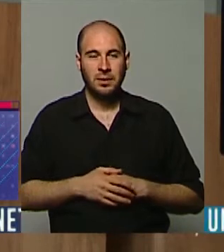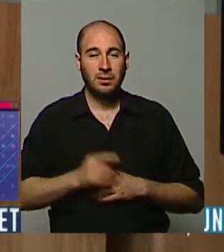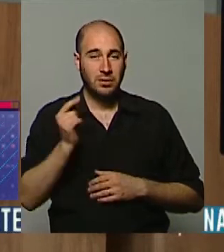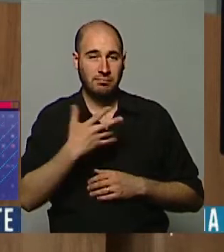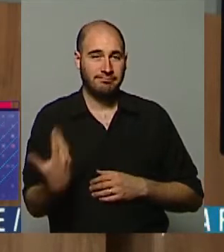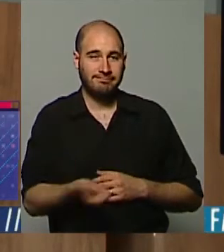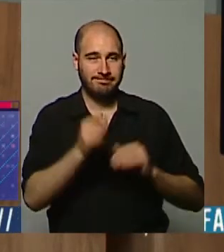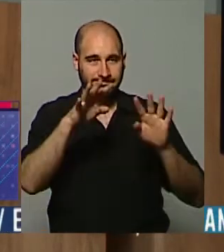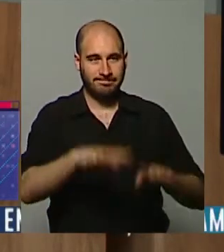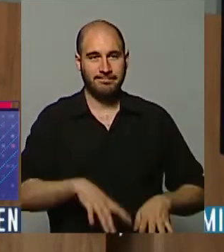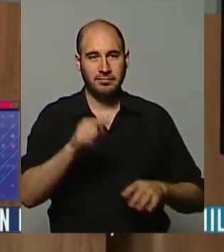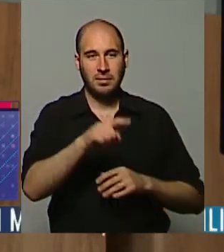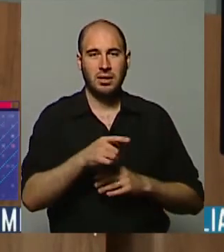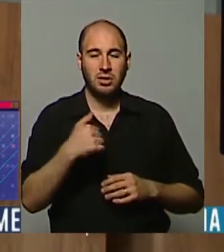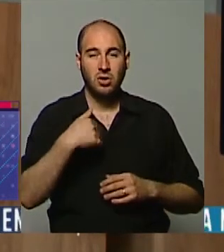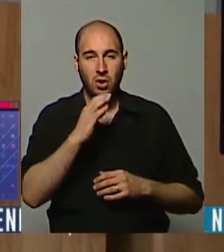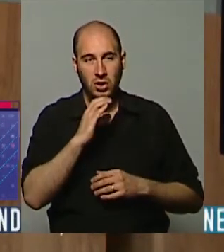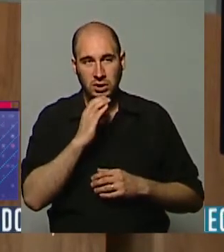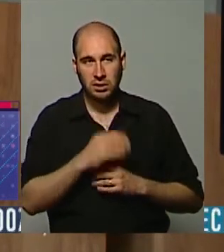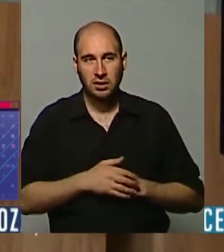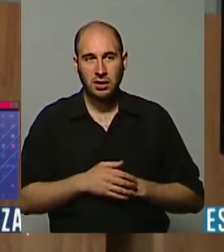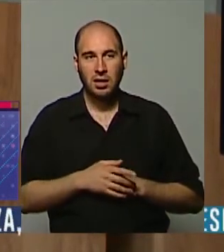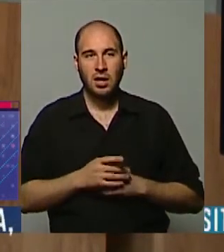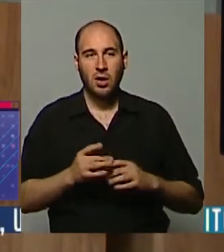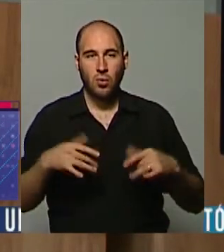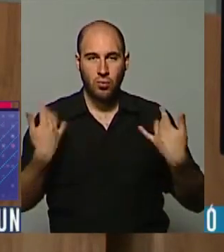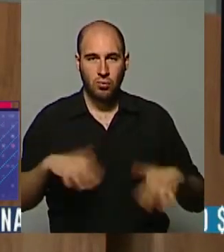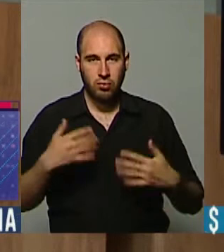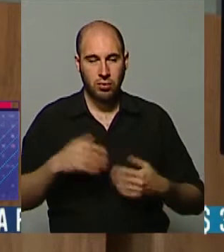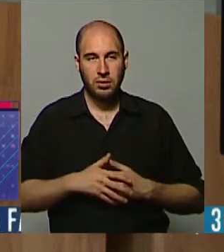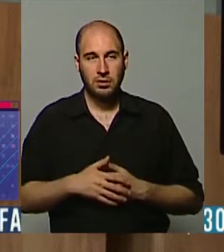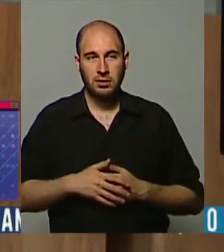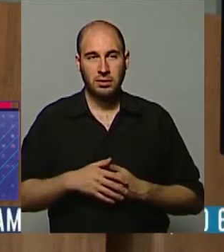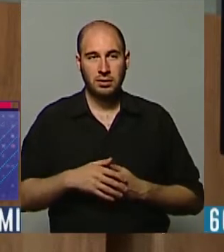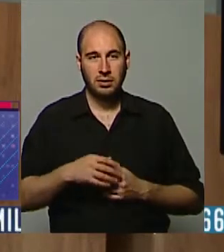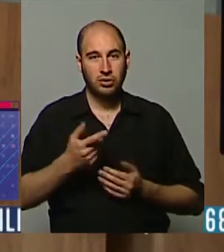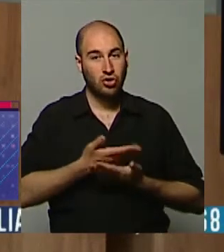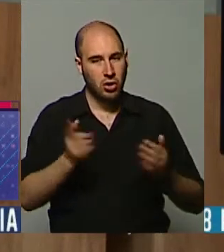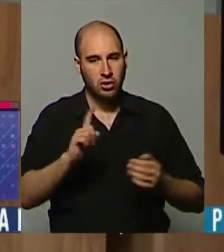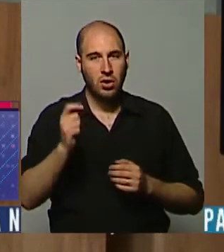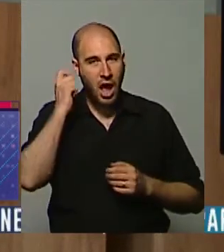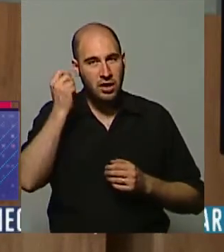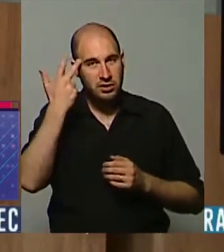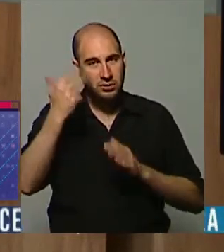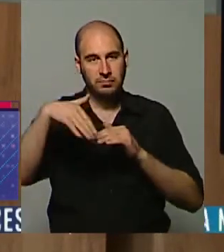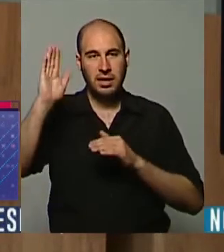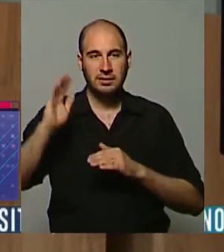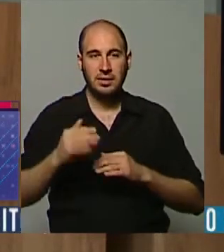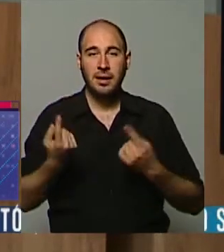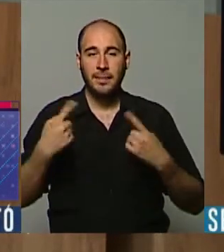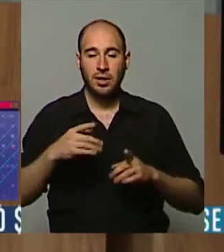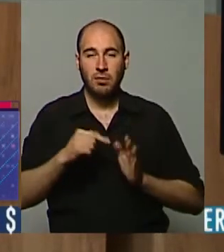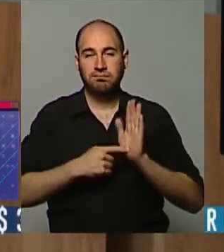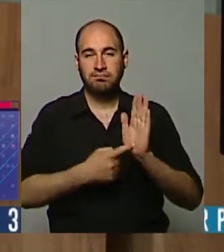pueden encontrar allí. Yo la recomiendo, es un poco fuerte, no es para apta para todo público, es para mayores, pero